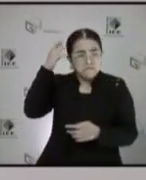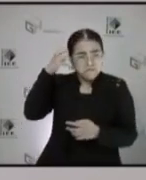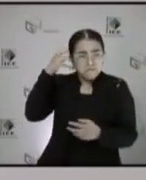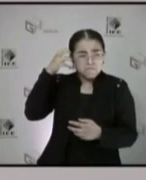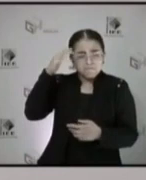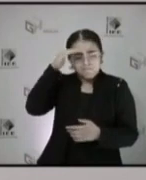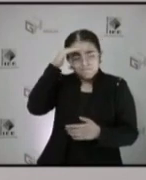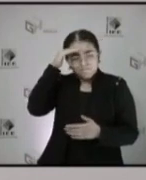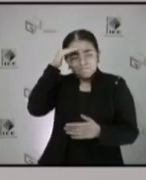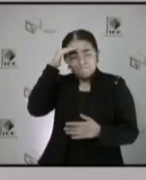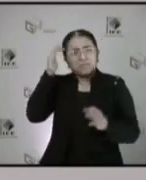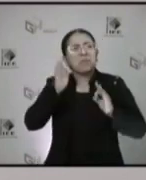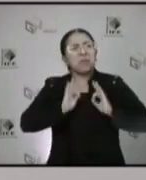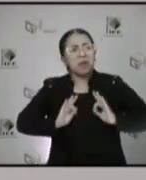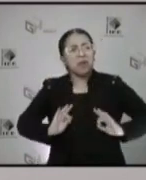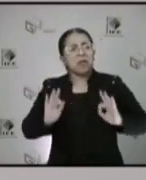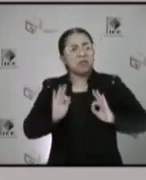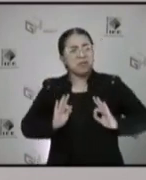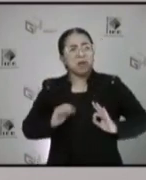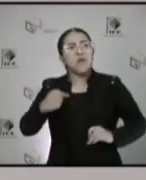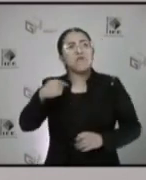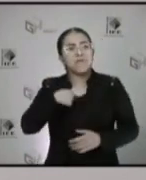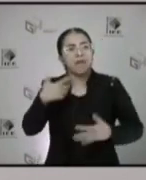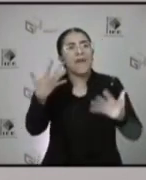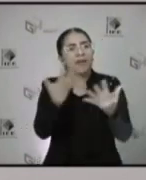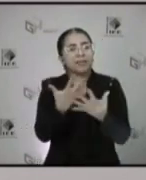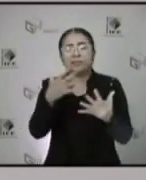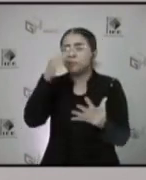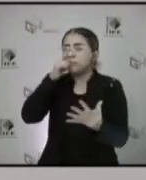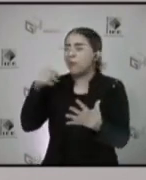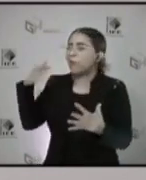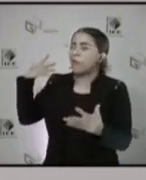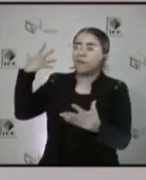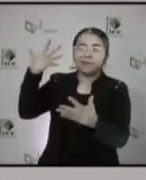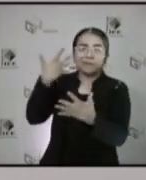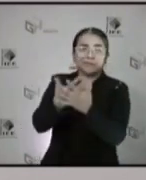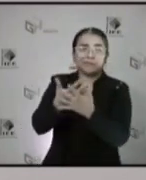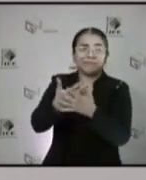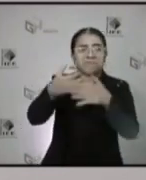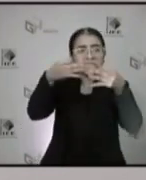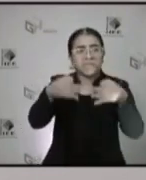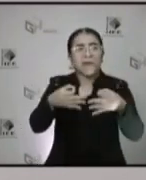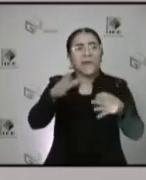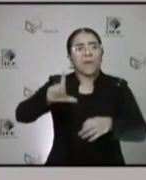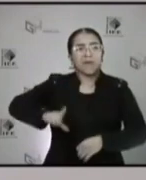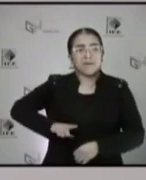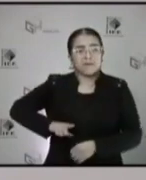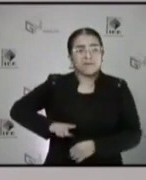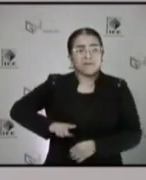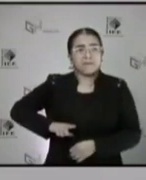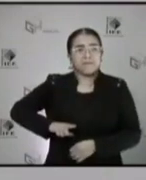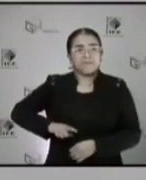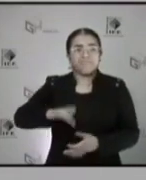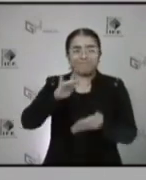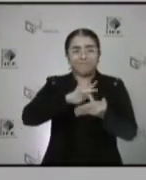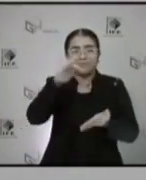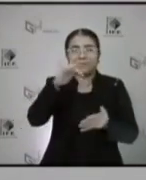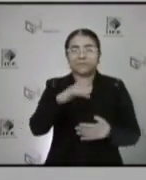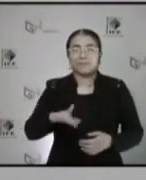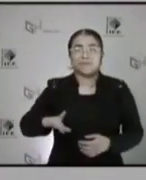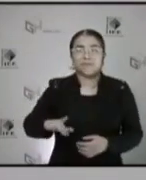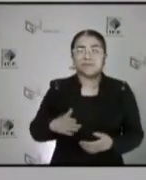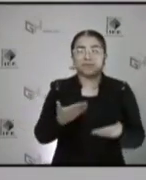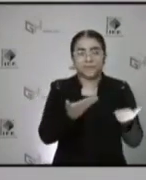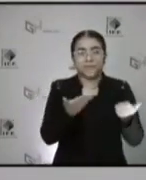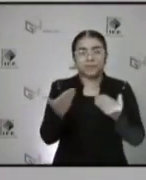el deber cumplido. Yo lo hago, lo he hecho siempre y lo voy a hacer como gobernador del estado. Gracias. Gracias, candidato.